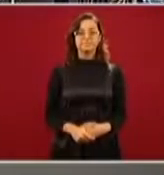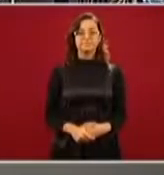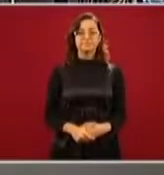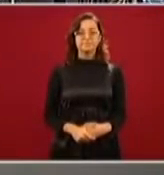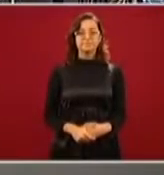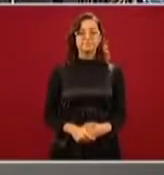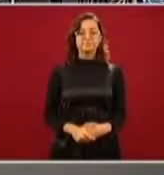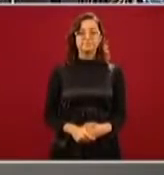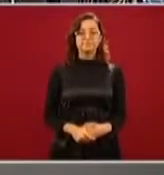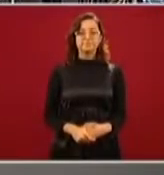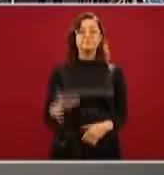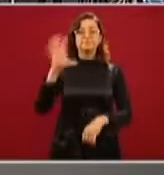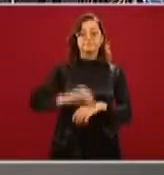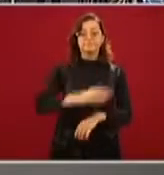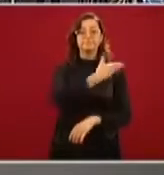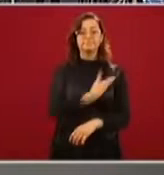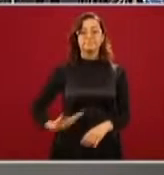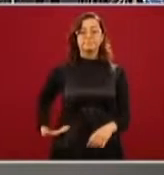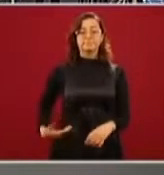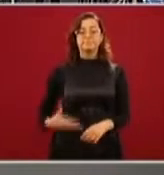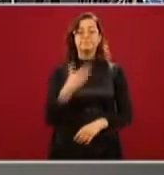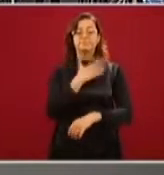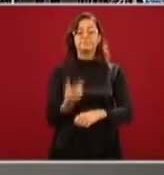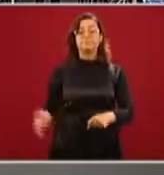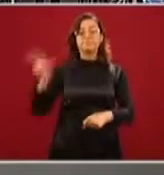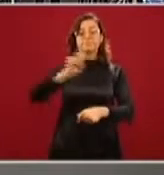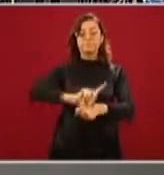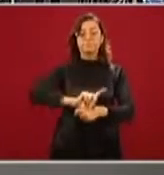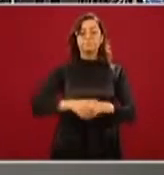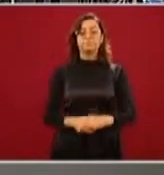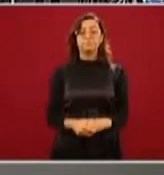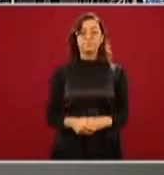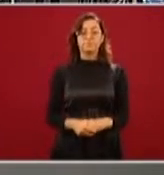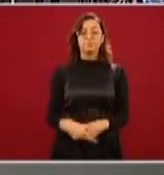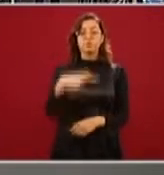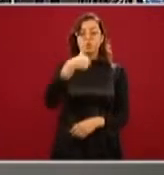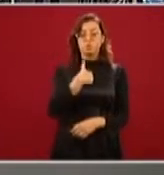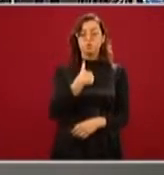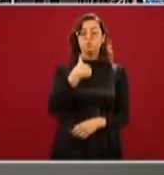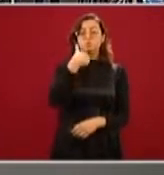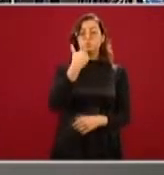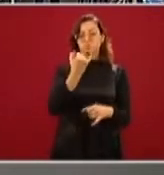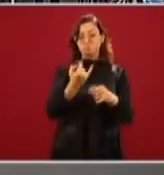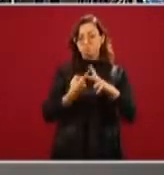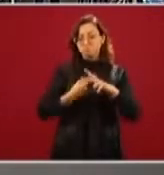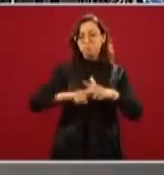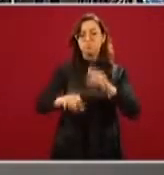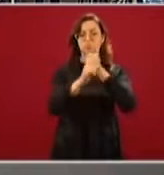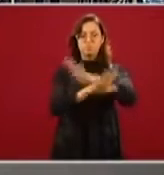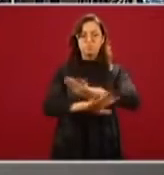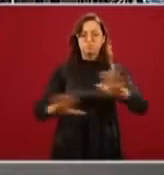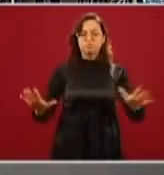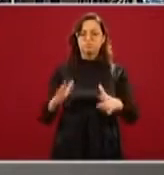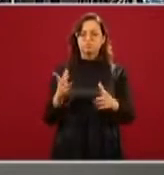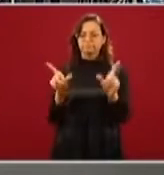Con su permiso, señor presidente. Muy buenos días. Me permito dar inicio a esta